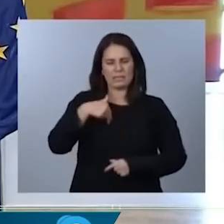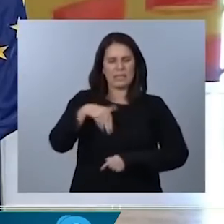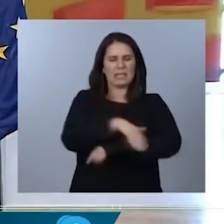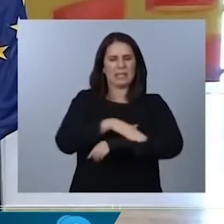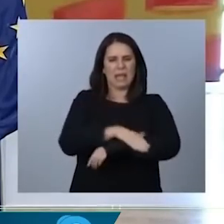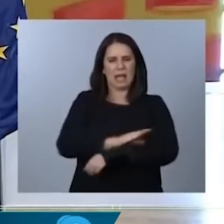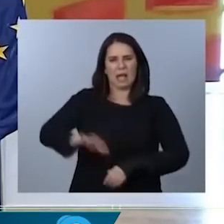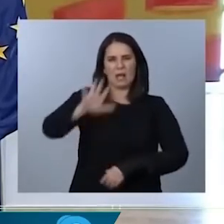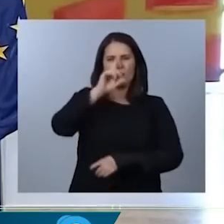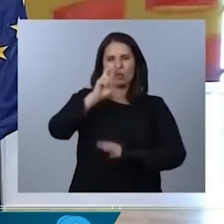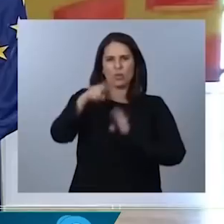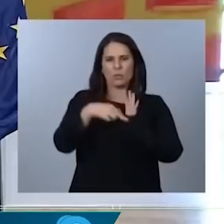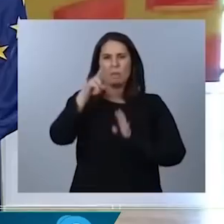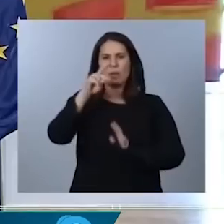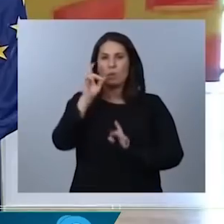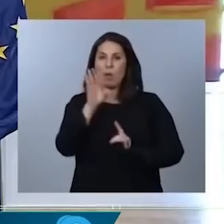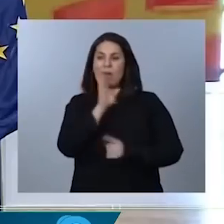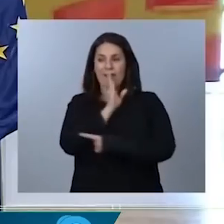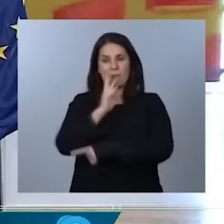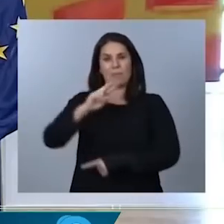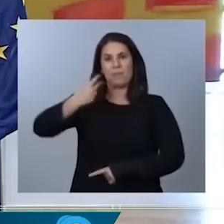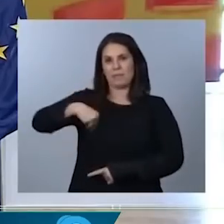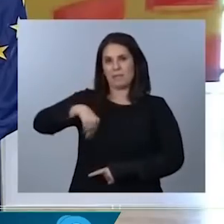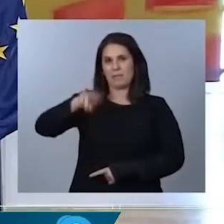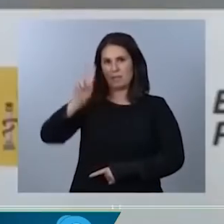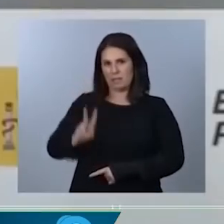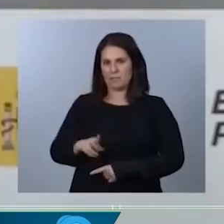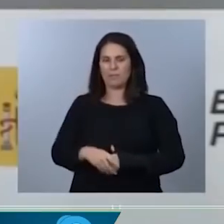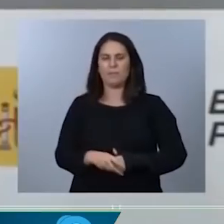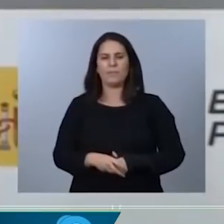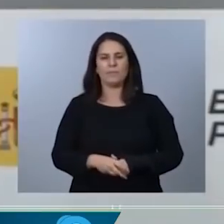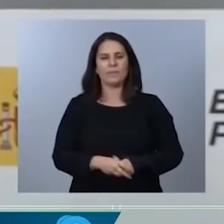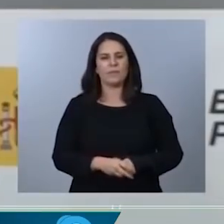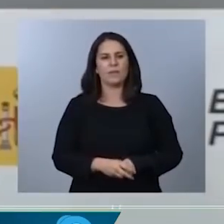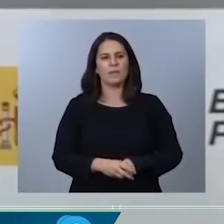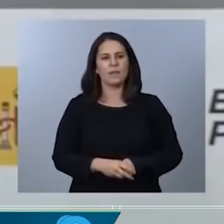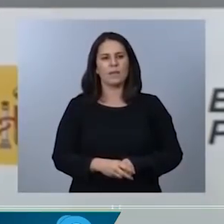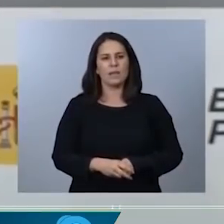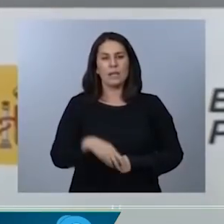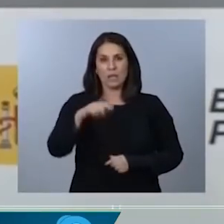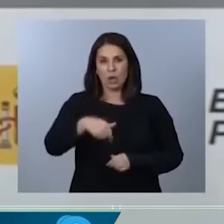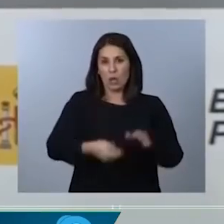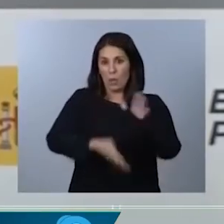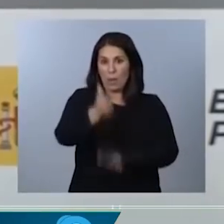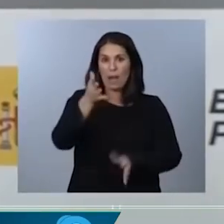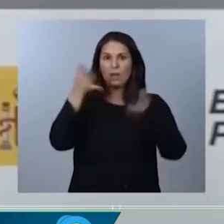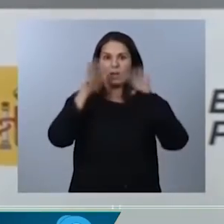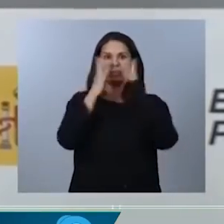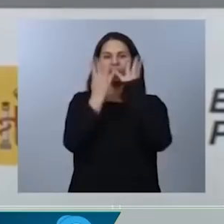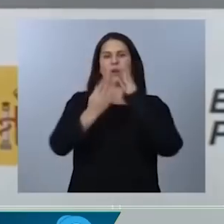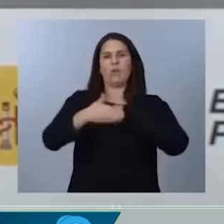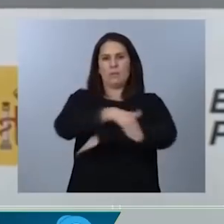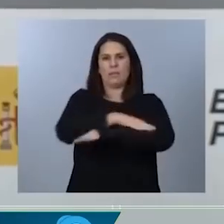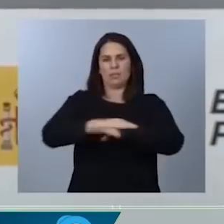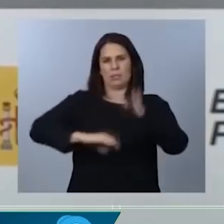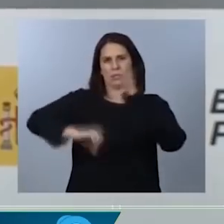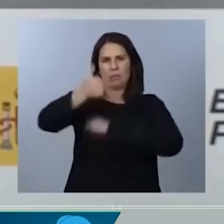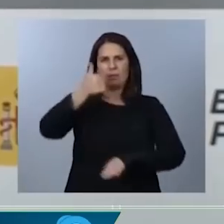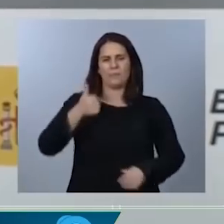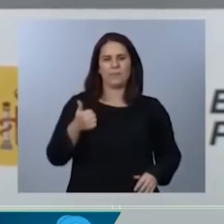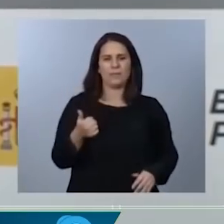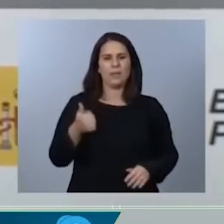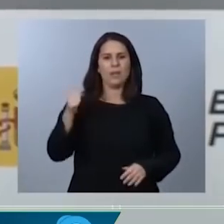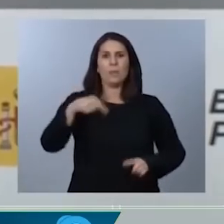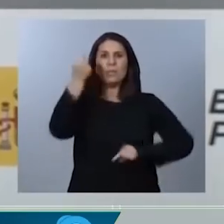es lo que van a poner en el boletín oficial del Estado cuando transmiten esa ley de vivienda que van a decir? Aquella casa que considere Pablo Iglesias que es excesivamente cara le